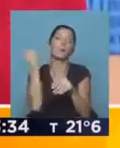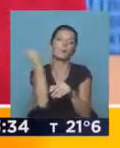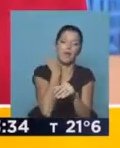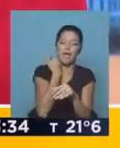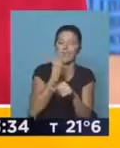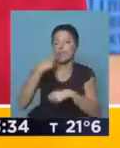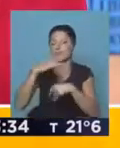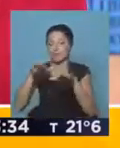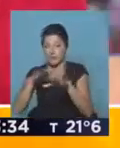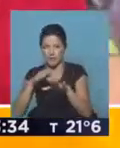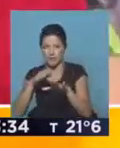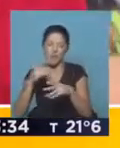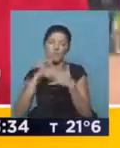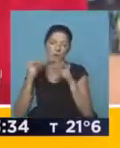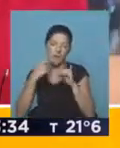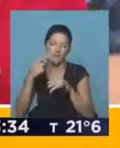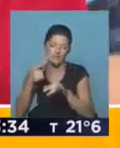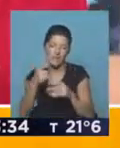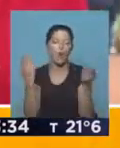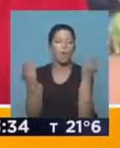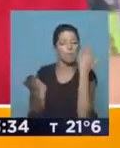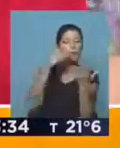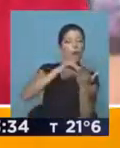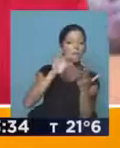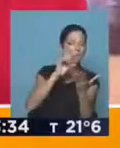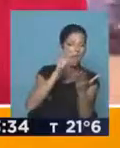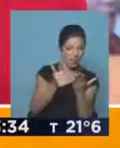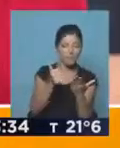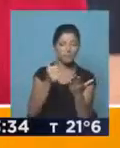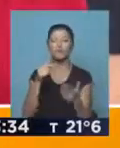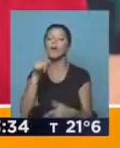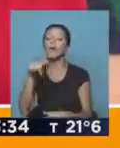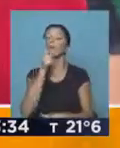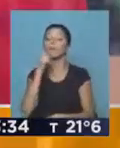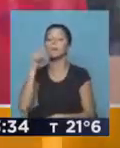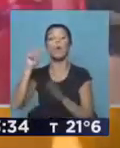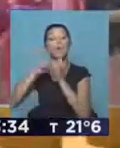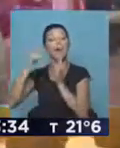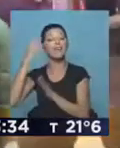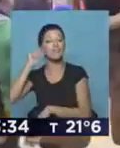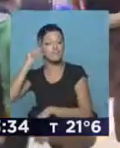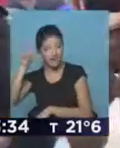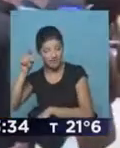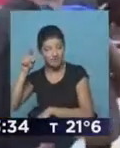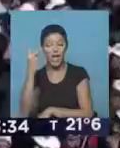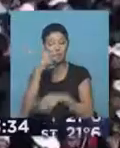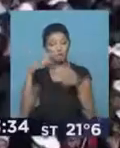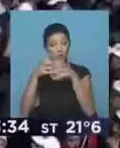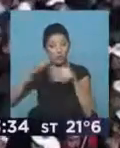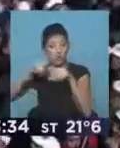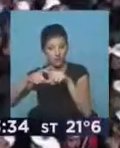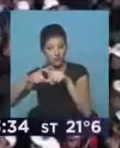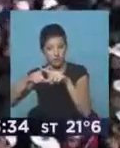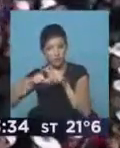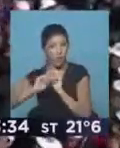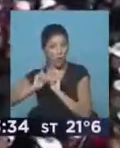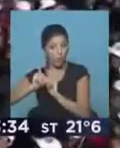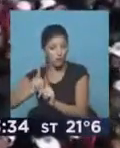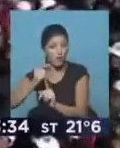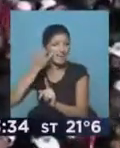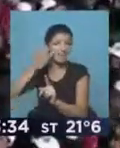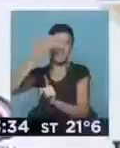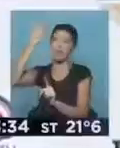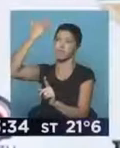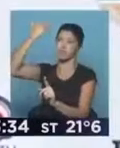vamos a hablar cuando hablemos del tema Francia, en donde posiblemente o quizás ninguno de los dos partidos tradicionales que se vienen repartiendo el poder en Francia desde